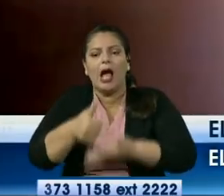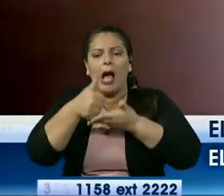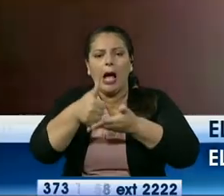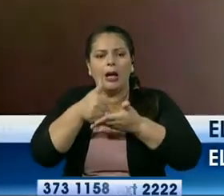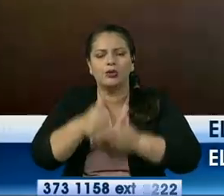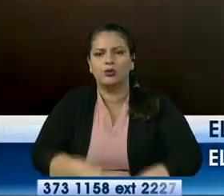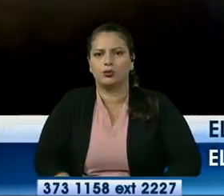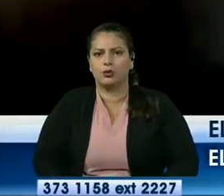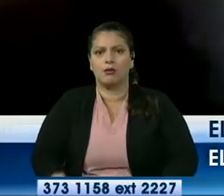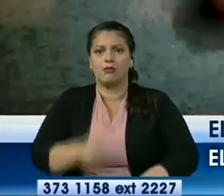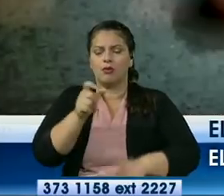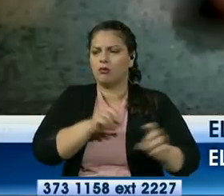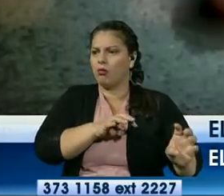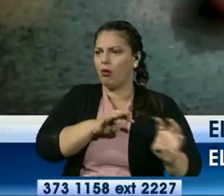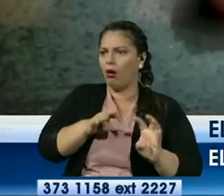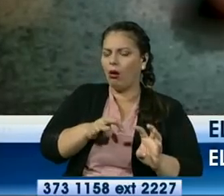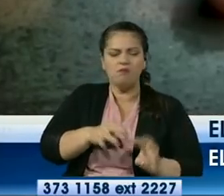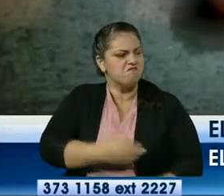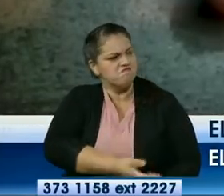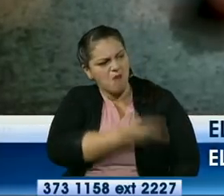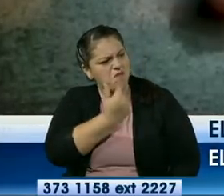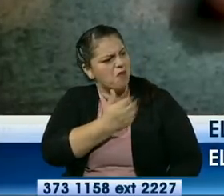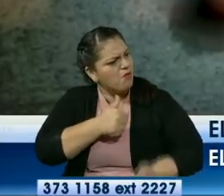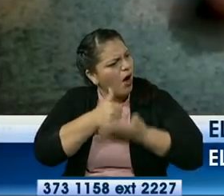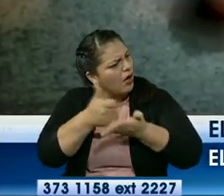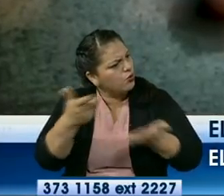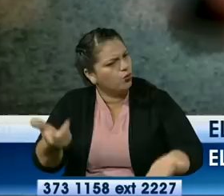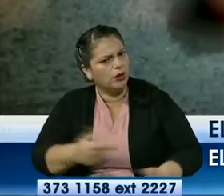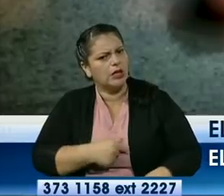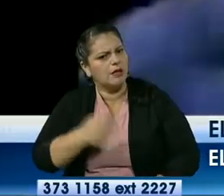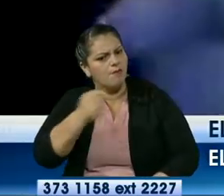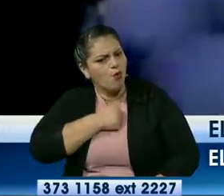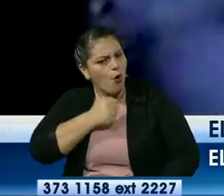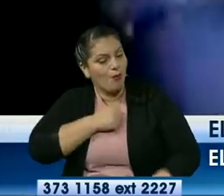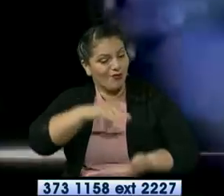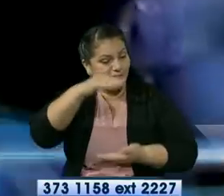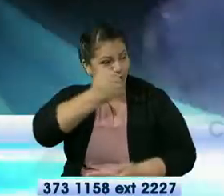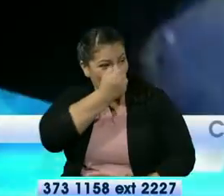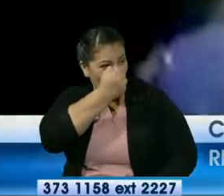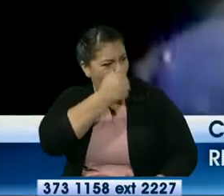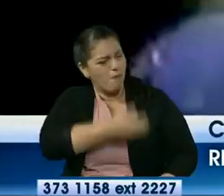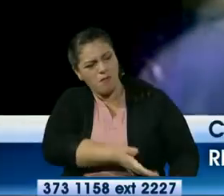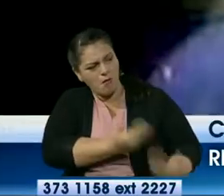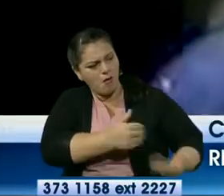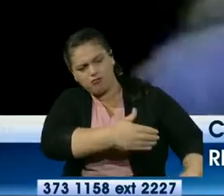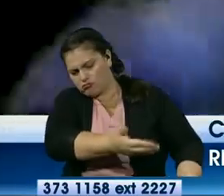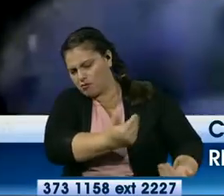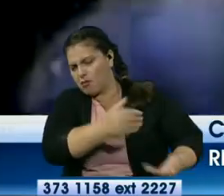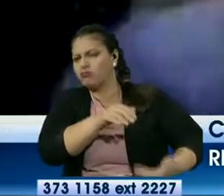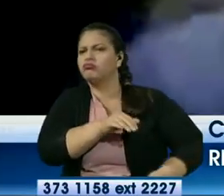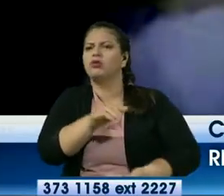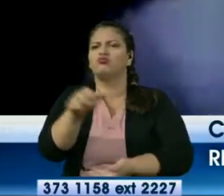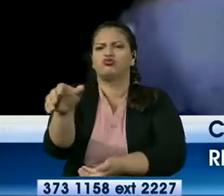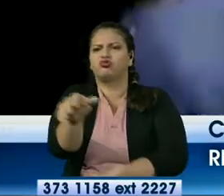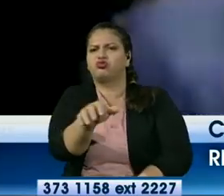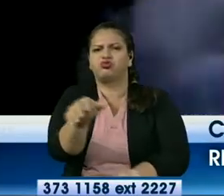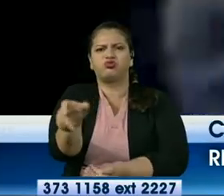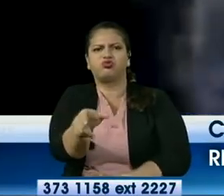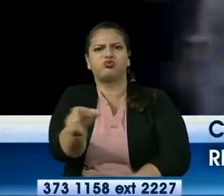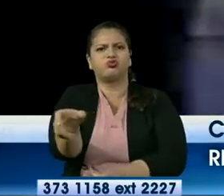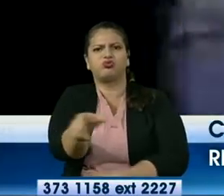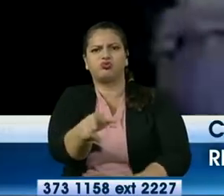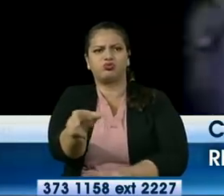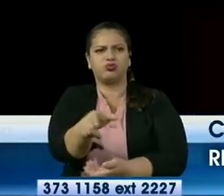sus extintores. El chofer del vehículo siniestrado fue atendido por paramédicos del cuerpo de bomberos. El ciudadano